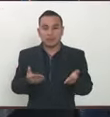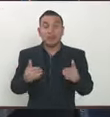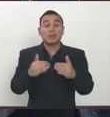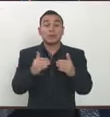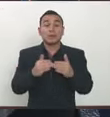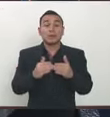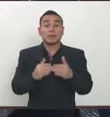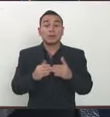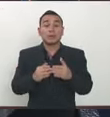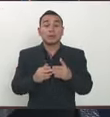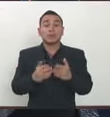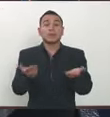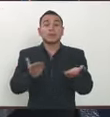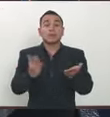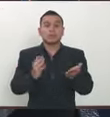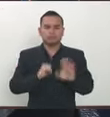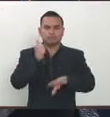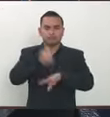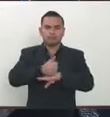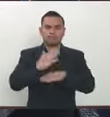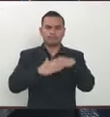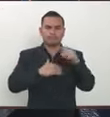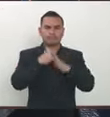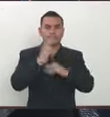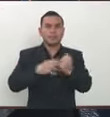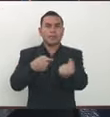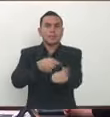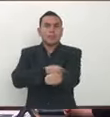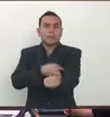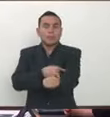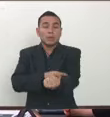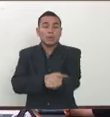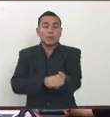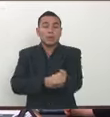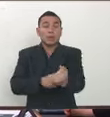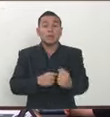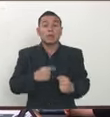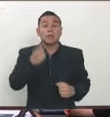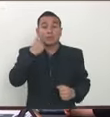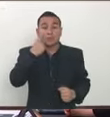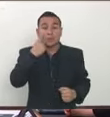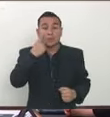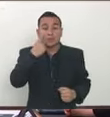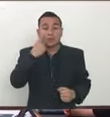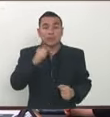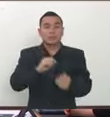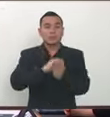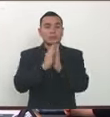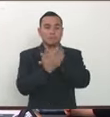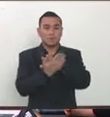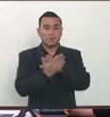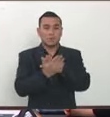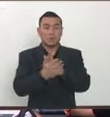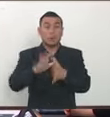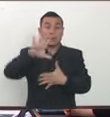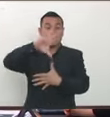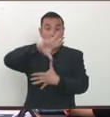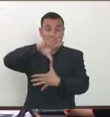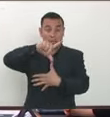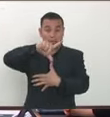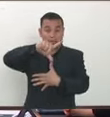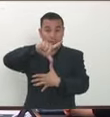Cuando dijimos que íbamos a construir un hospital, y lo estamos construyendo, el hospital más grande de coronavirus en Latinoamérica,